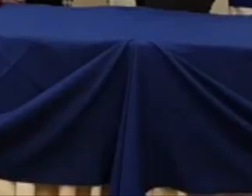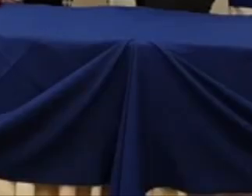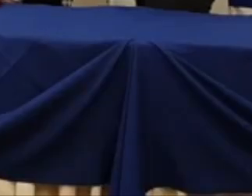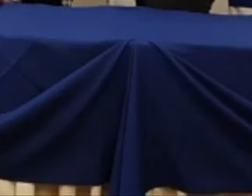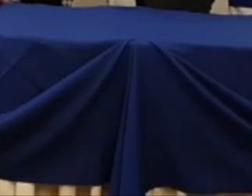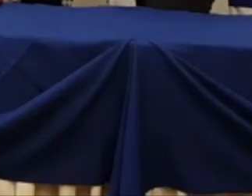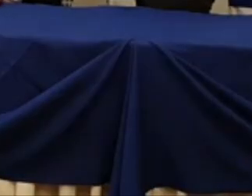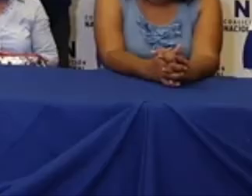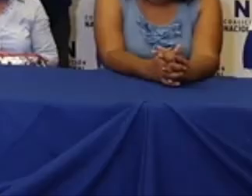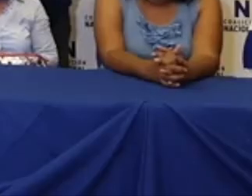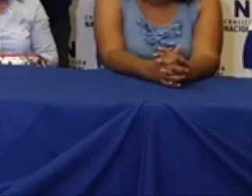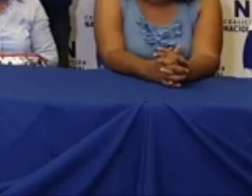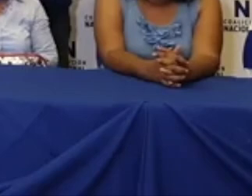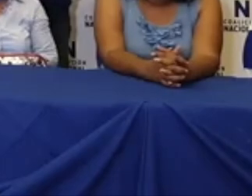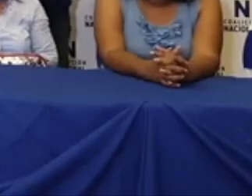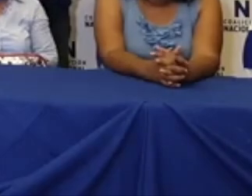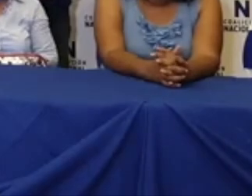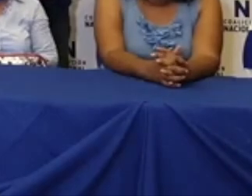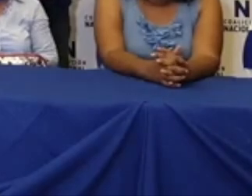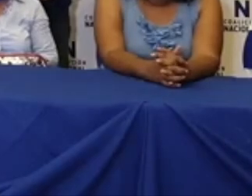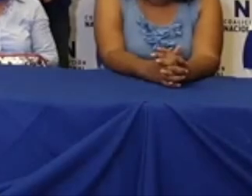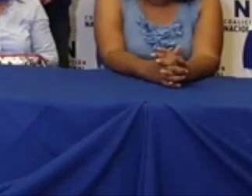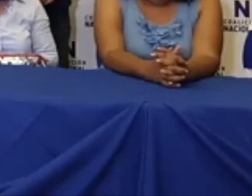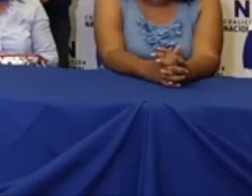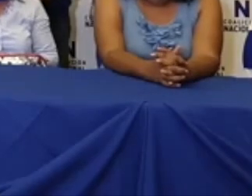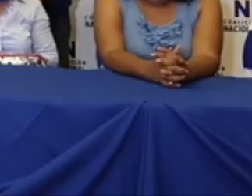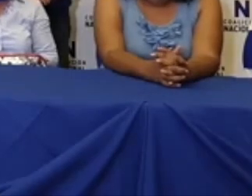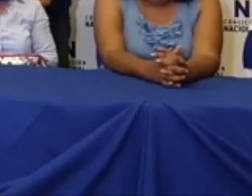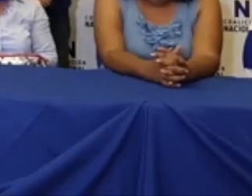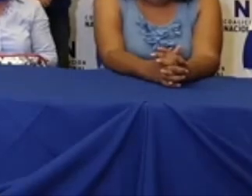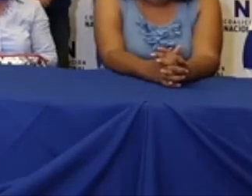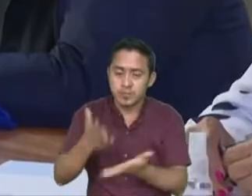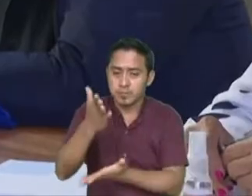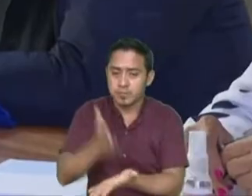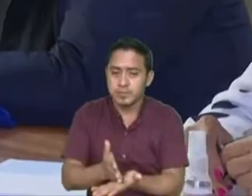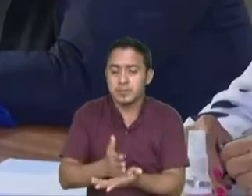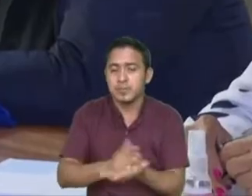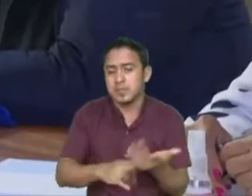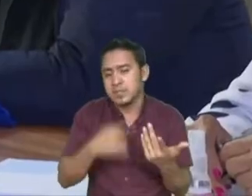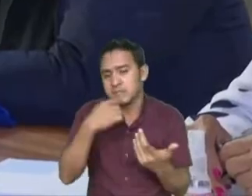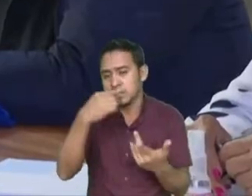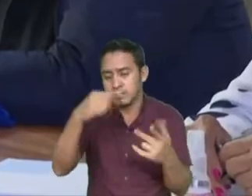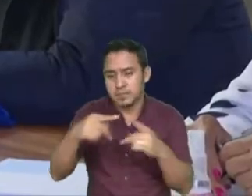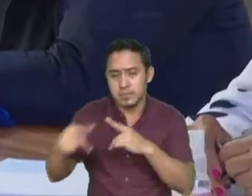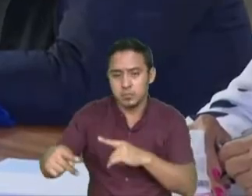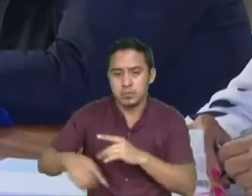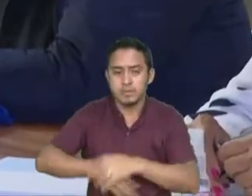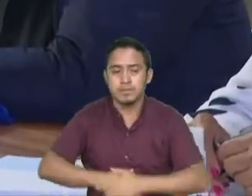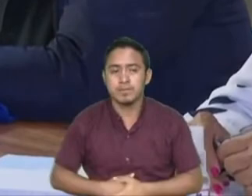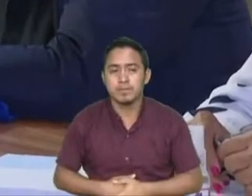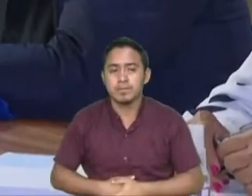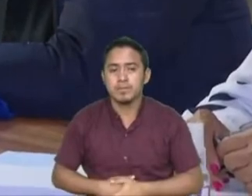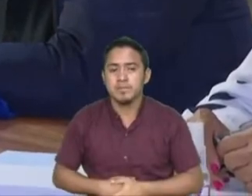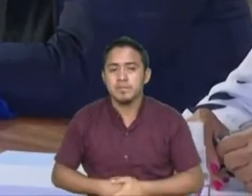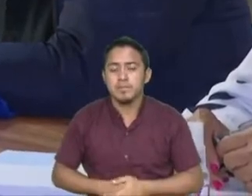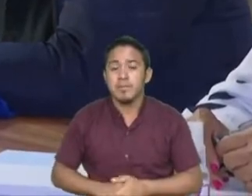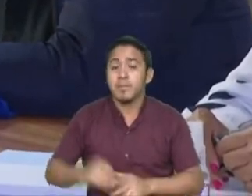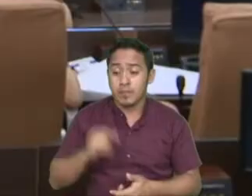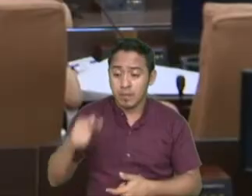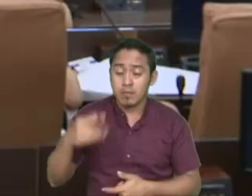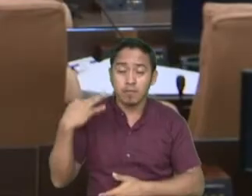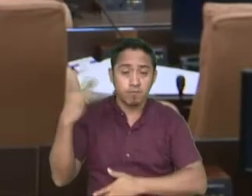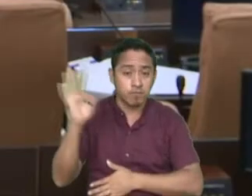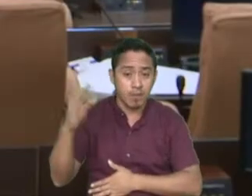Coalición Nacional, que aglutina a dos partidos políticos y sectores de la sociedad civil, deploró la propuesta de reformas electorales presentada